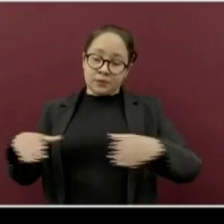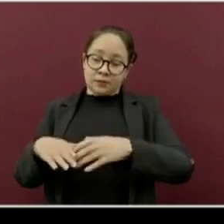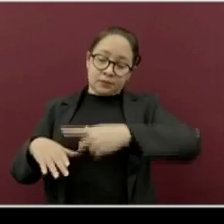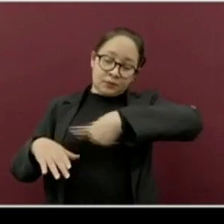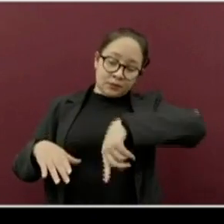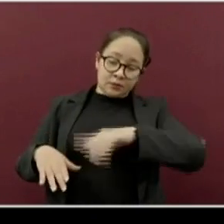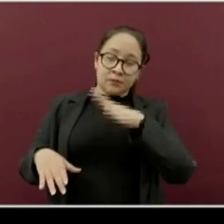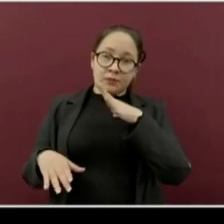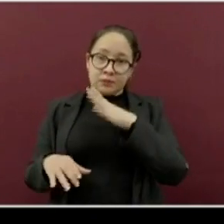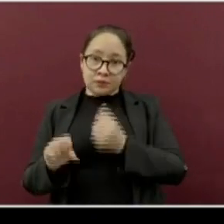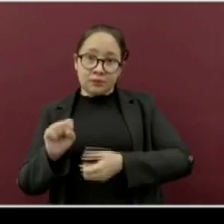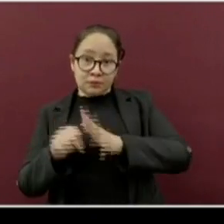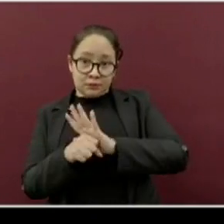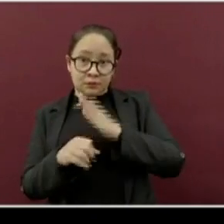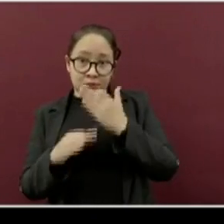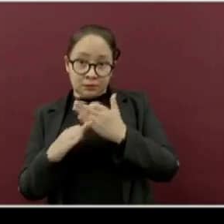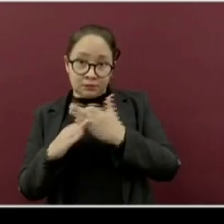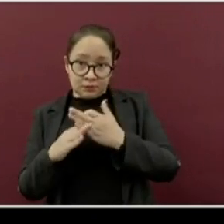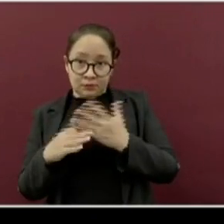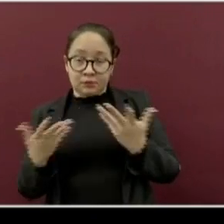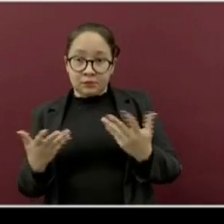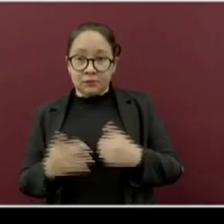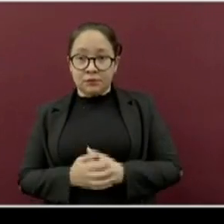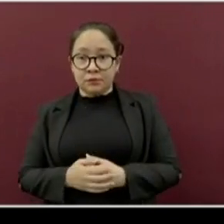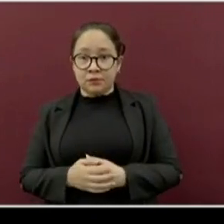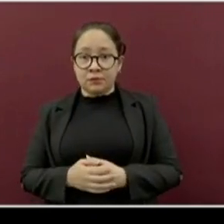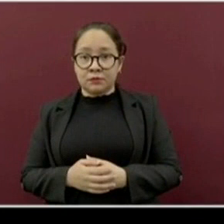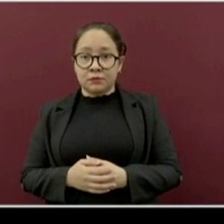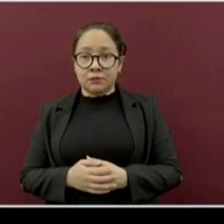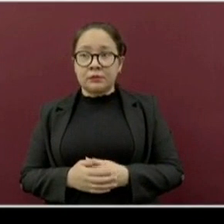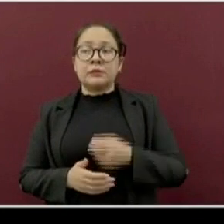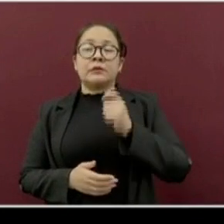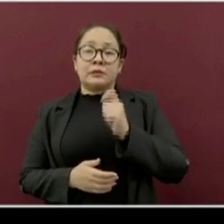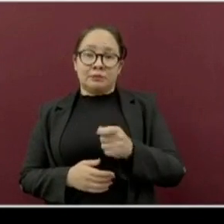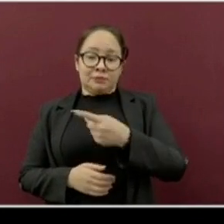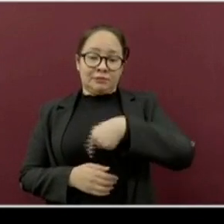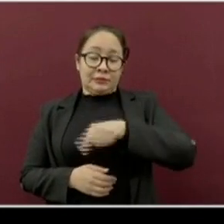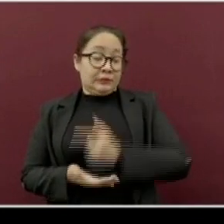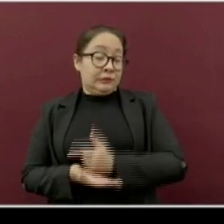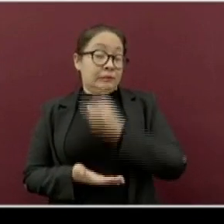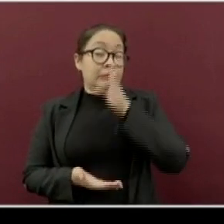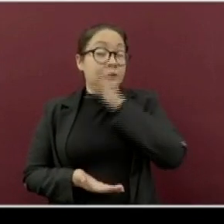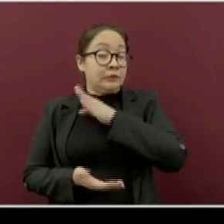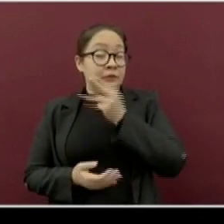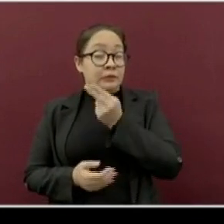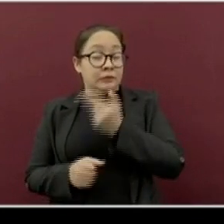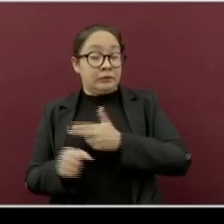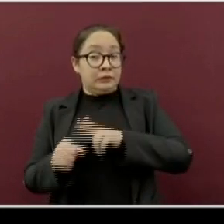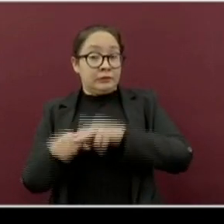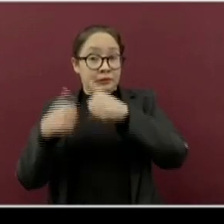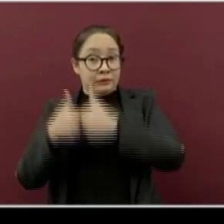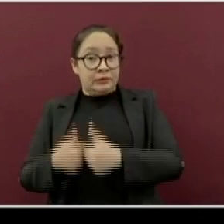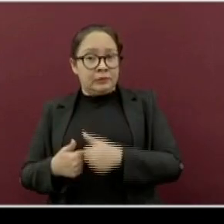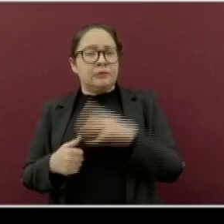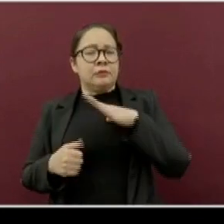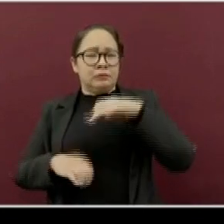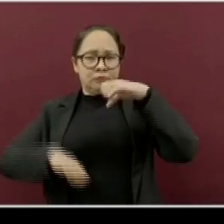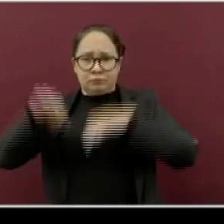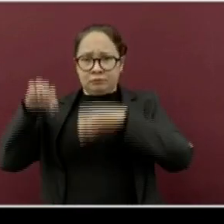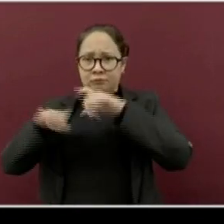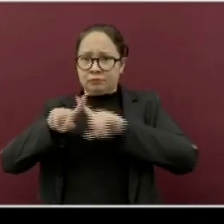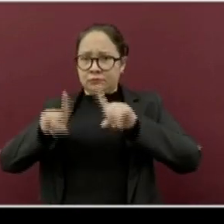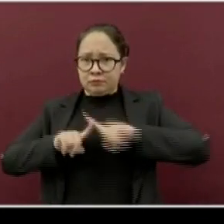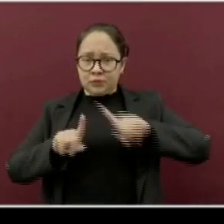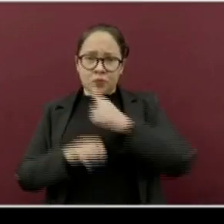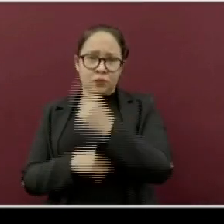pacientes con la COVID activa, 19 activa, que requirieron hospitalización corresponden a los diferentes grupos de edad,